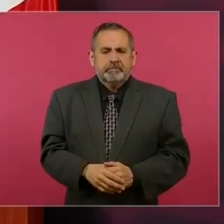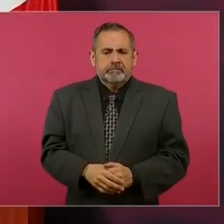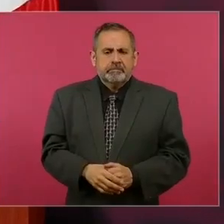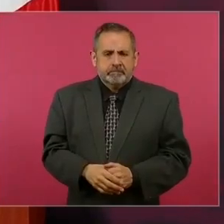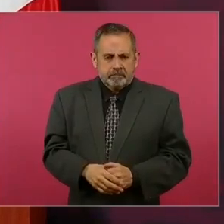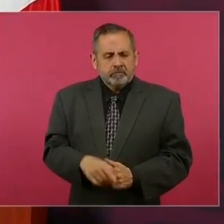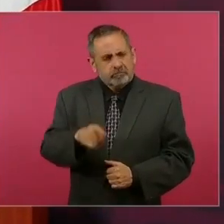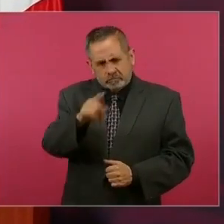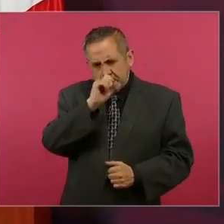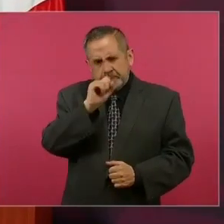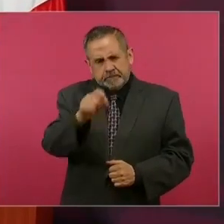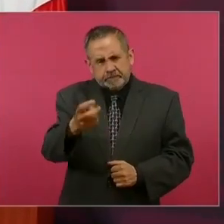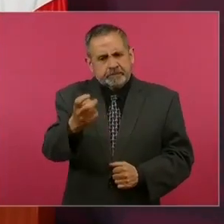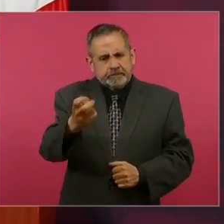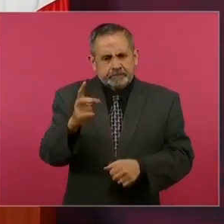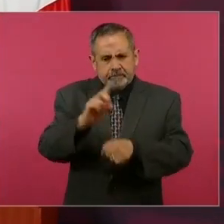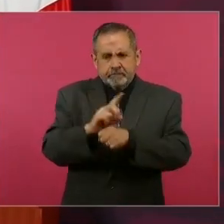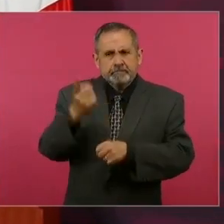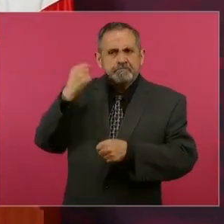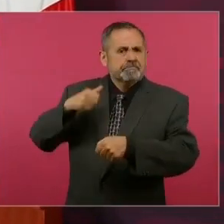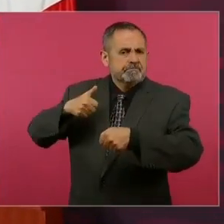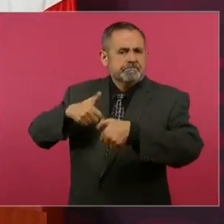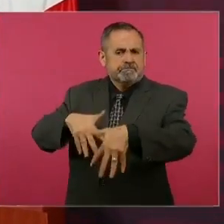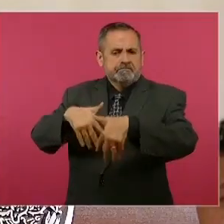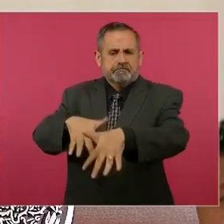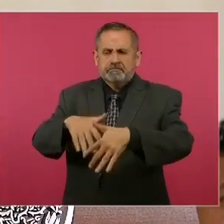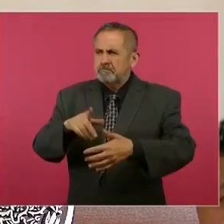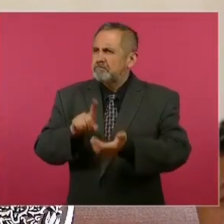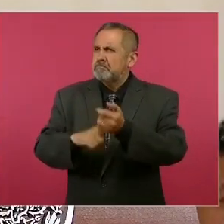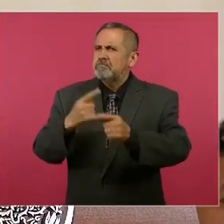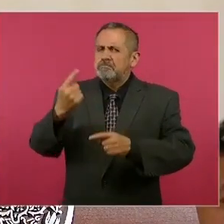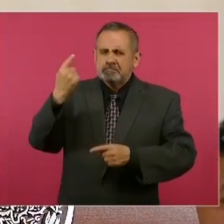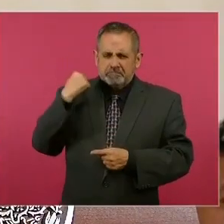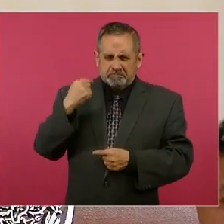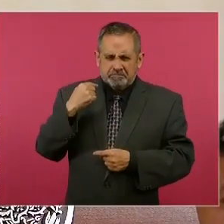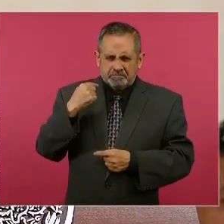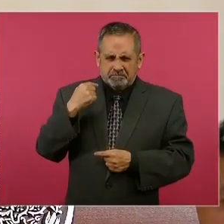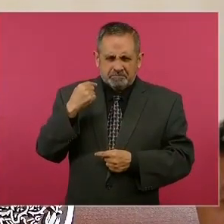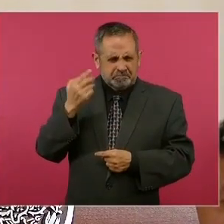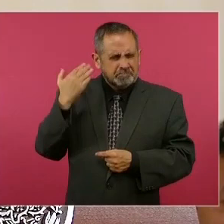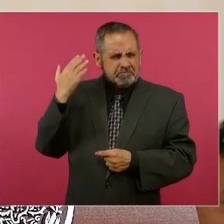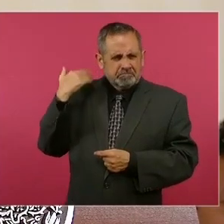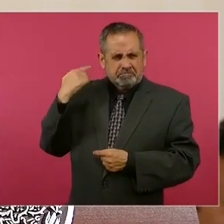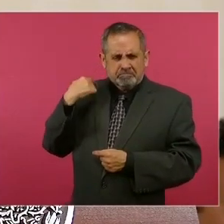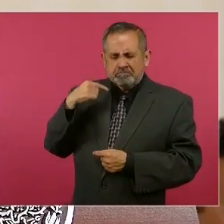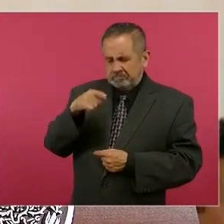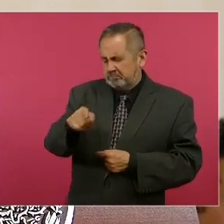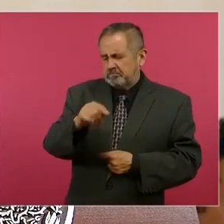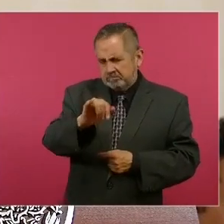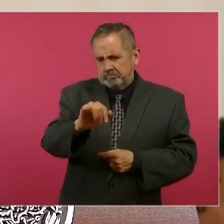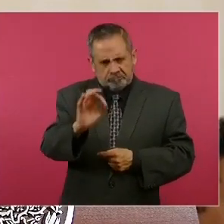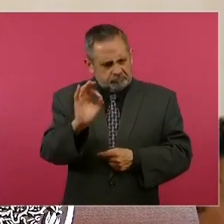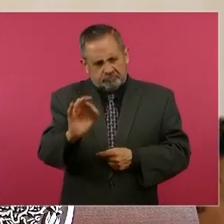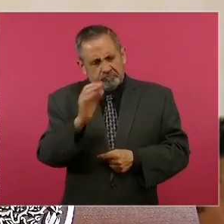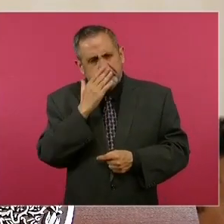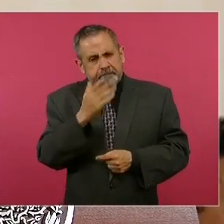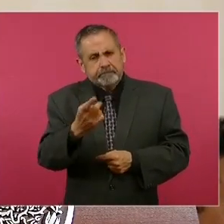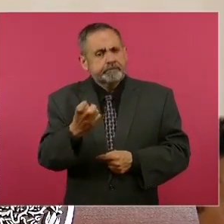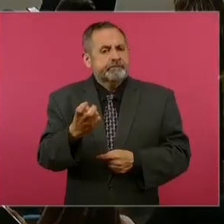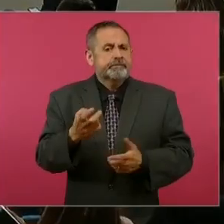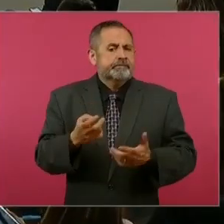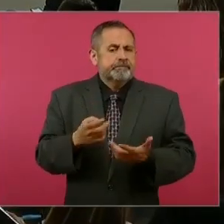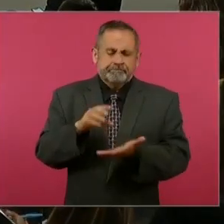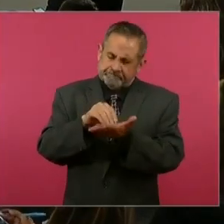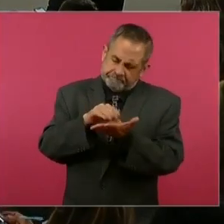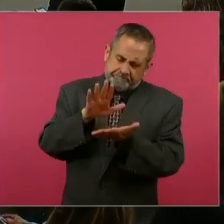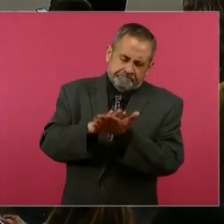como se hizo en la marcha de hace unos días, y que